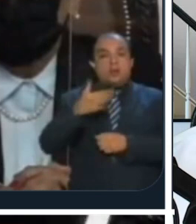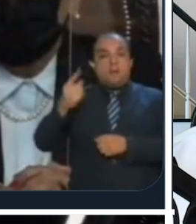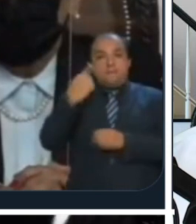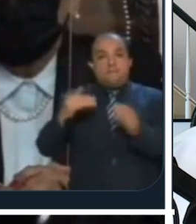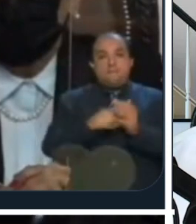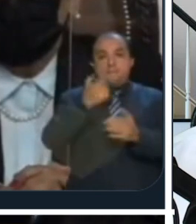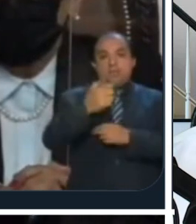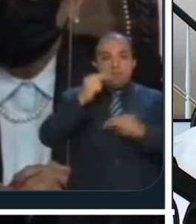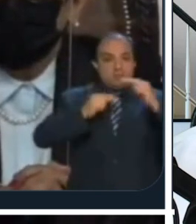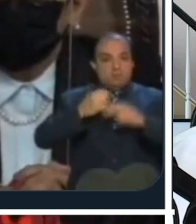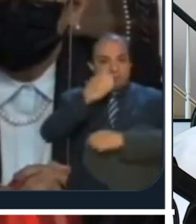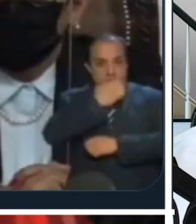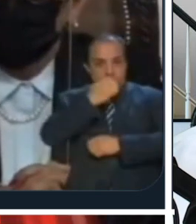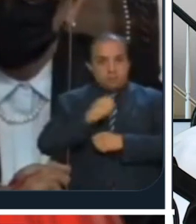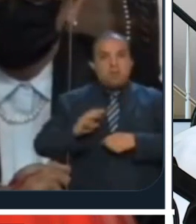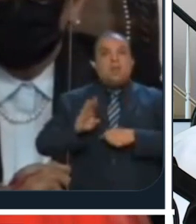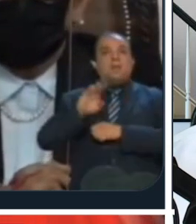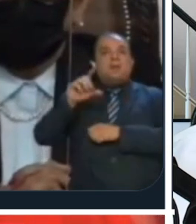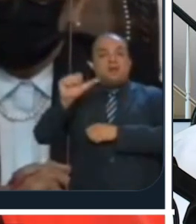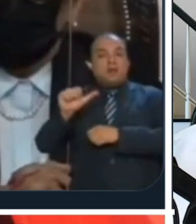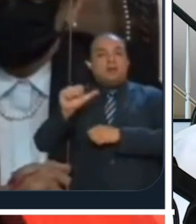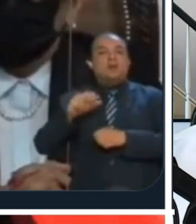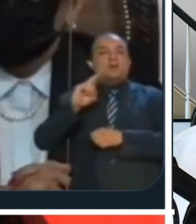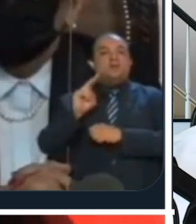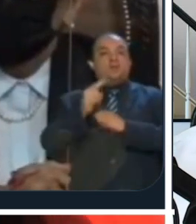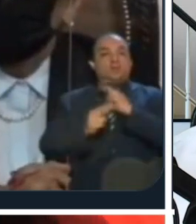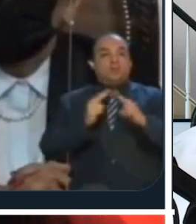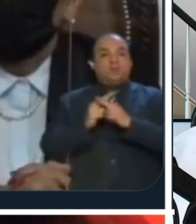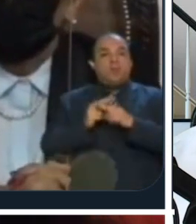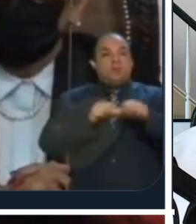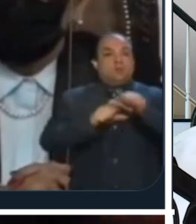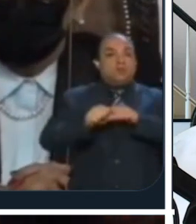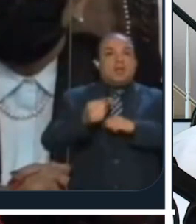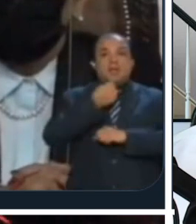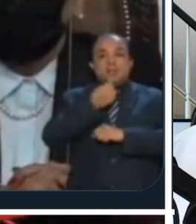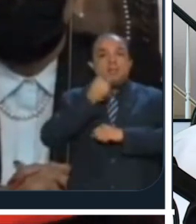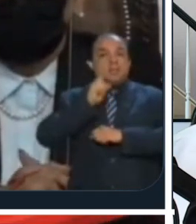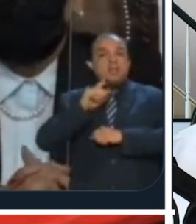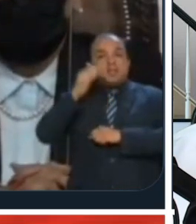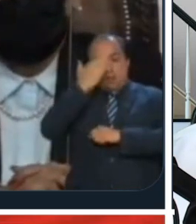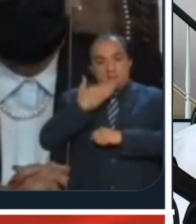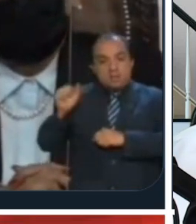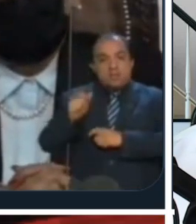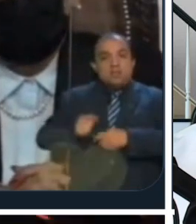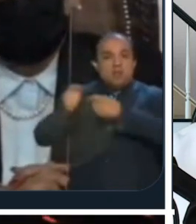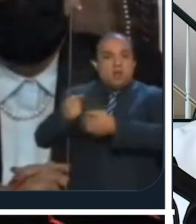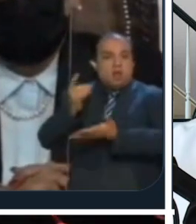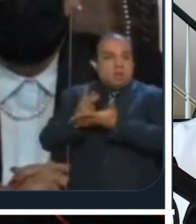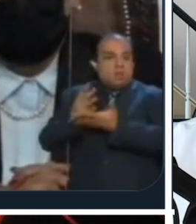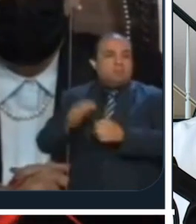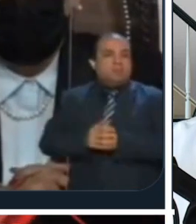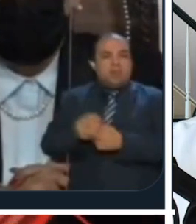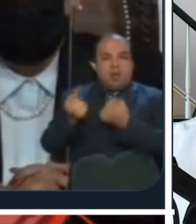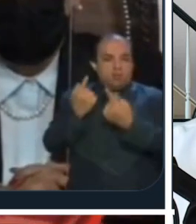educativo. Esta beca universal sustituyó a la de niñas y niños talento, que se otorgaba solo para unos cuantos y